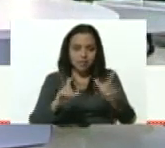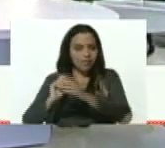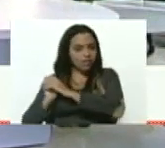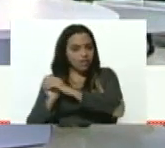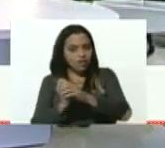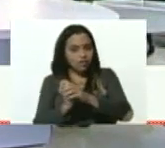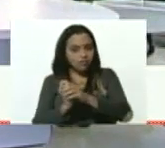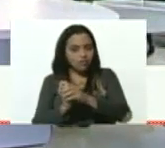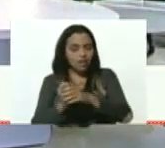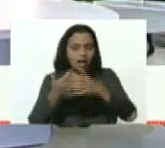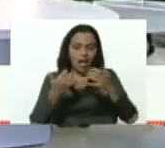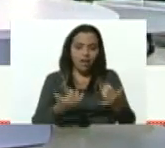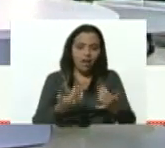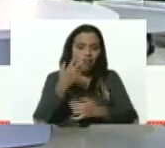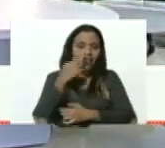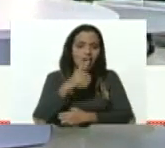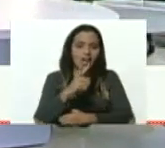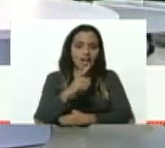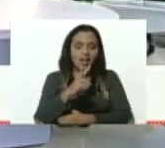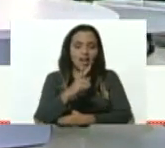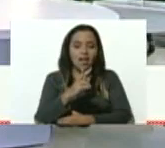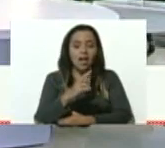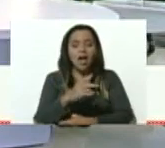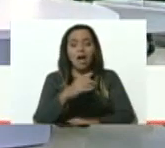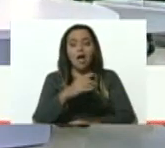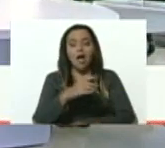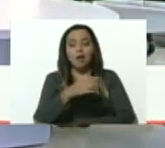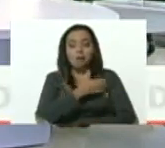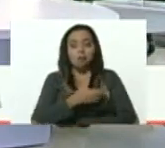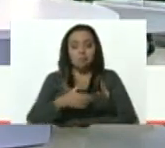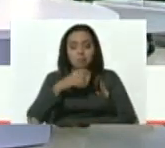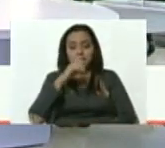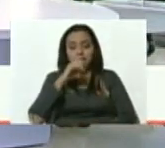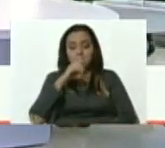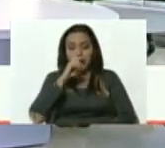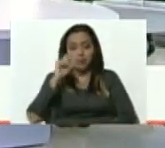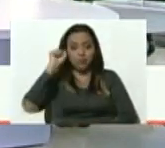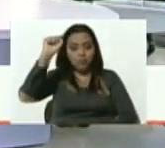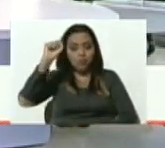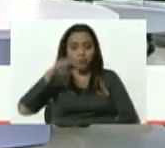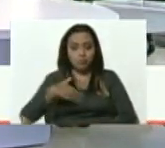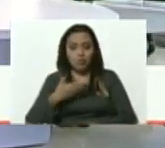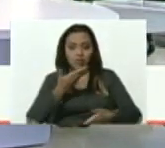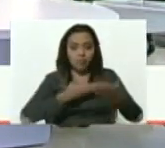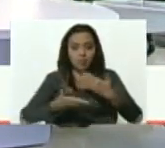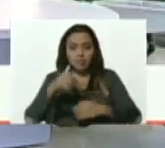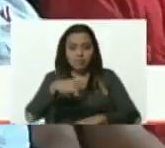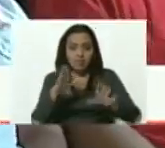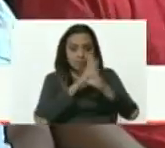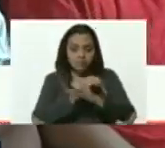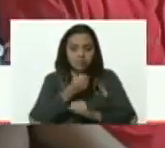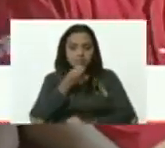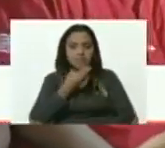a Madurobol, Madurobol, béisbol, para compartir esta noche tan